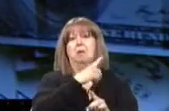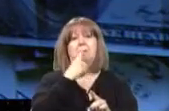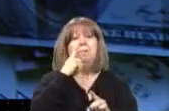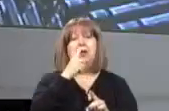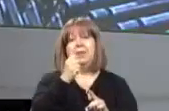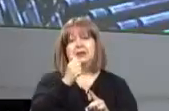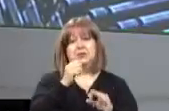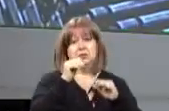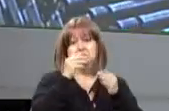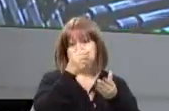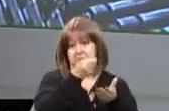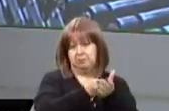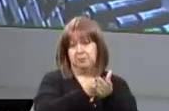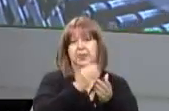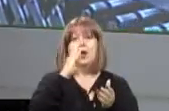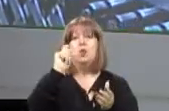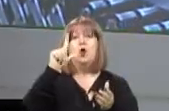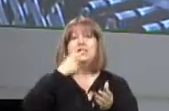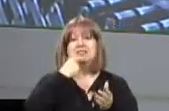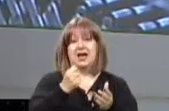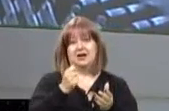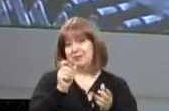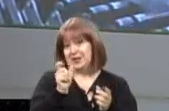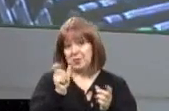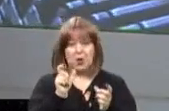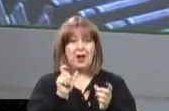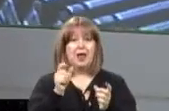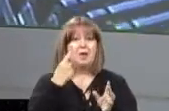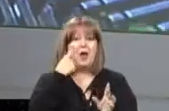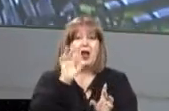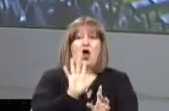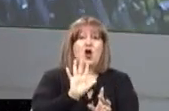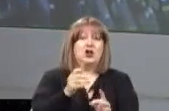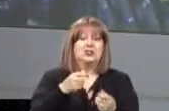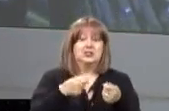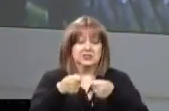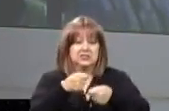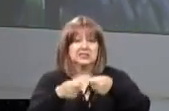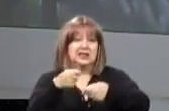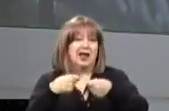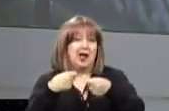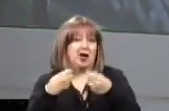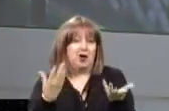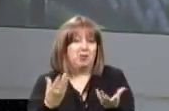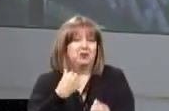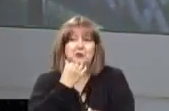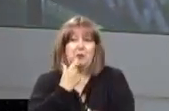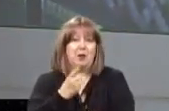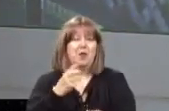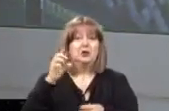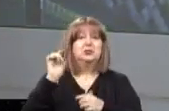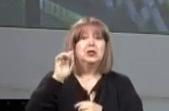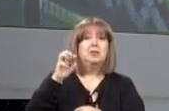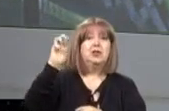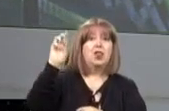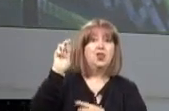o sea, para ese nivel no hay que tener mucho dinero. Claro, por eso decía desconocimiento. Sí, hay desconocimiento. Claro, porque muchas veces no sabemos que existen estas otras uh-huh.